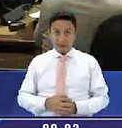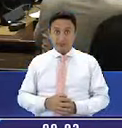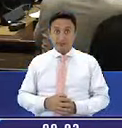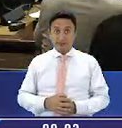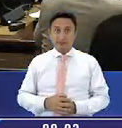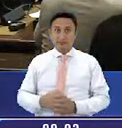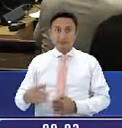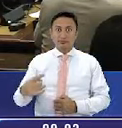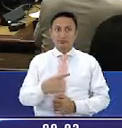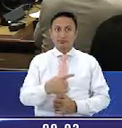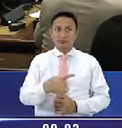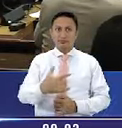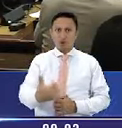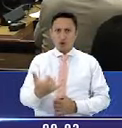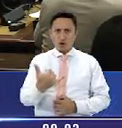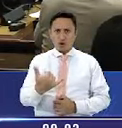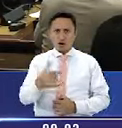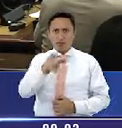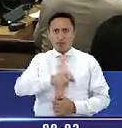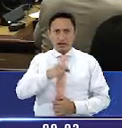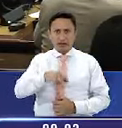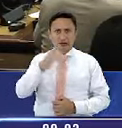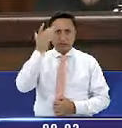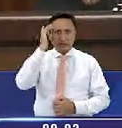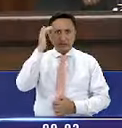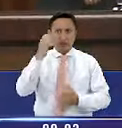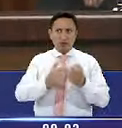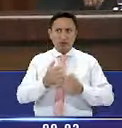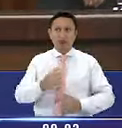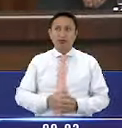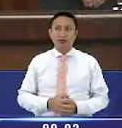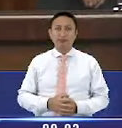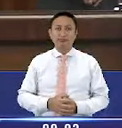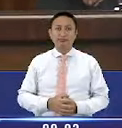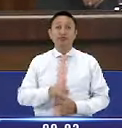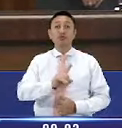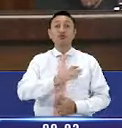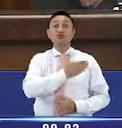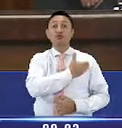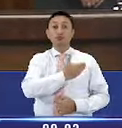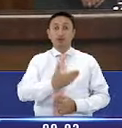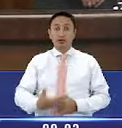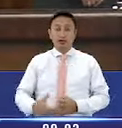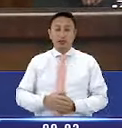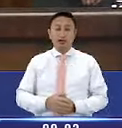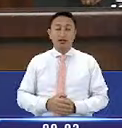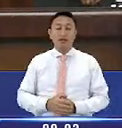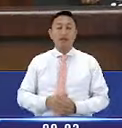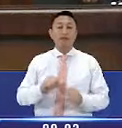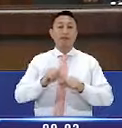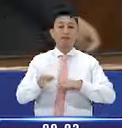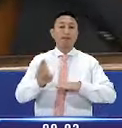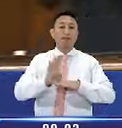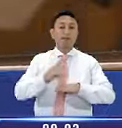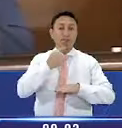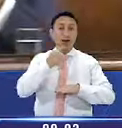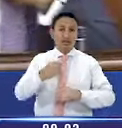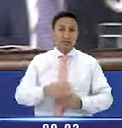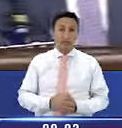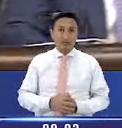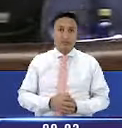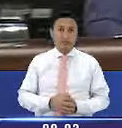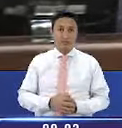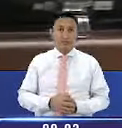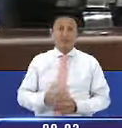ha generado un profundo malestar en la Asamblea. El presidente del Legislativo, Henry Cronfle, anunció que evaluará